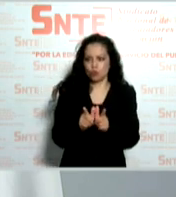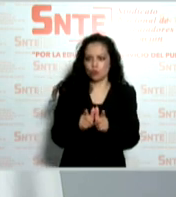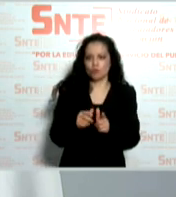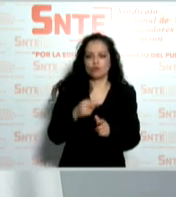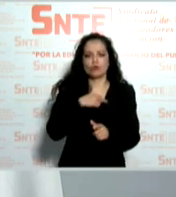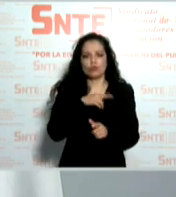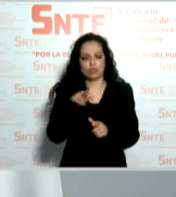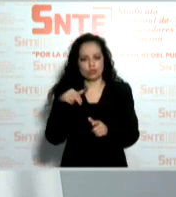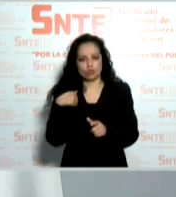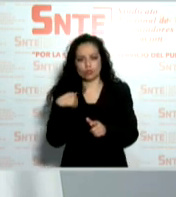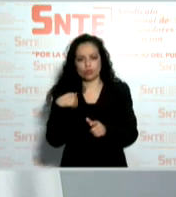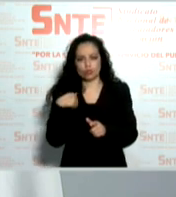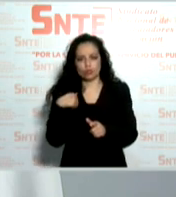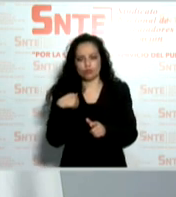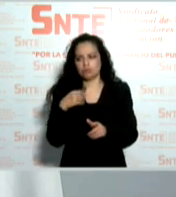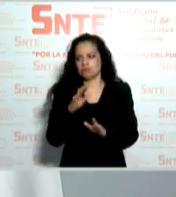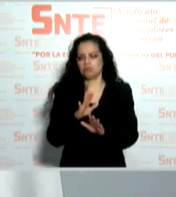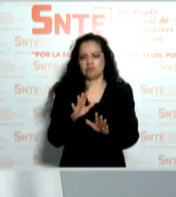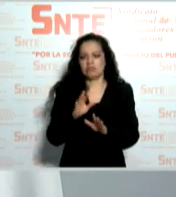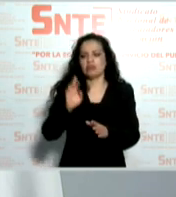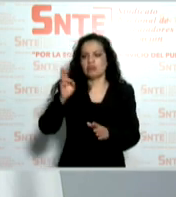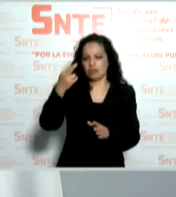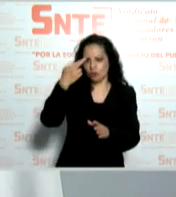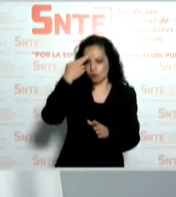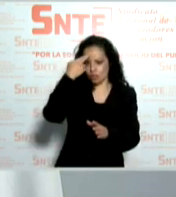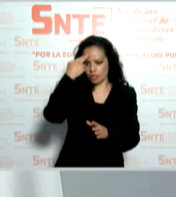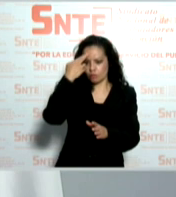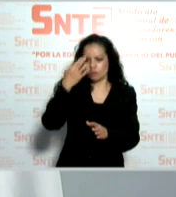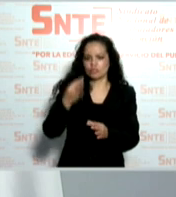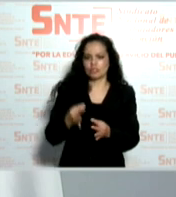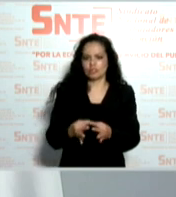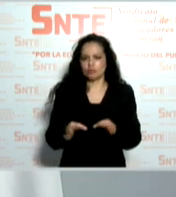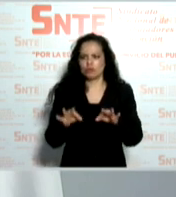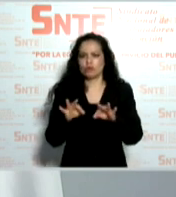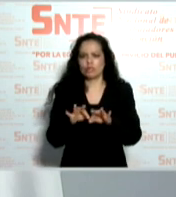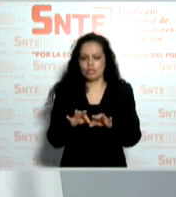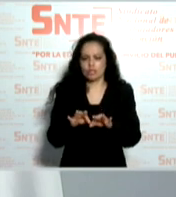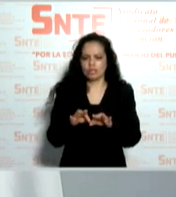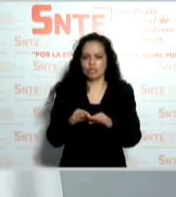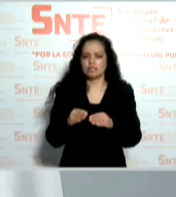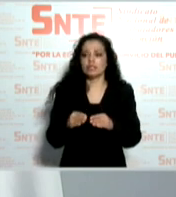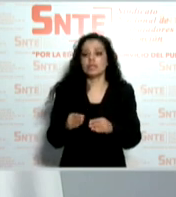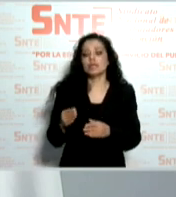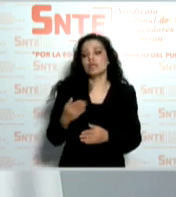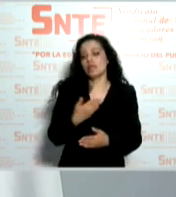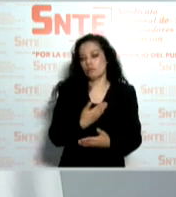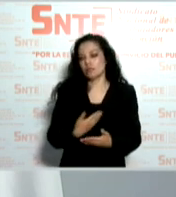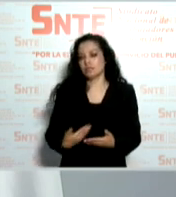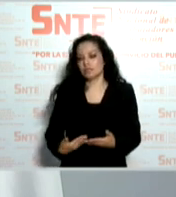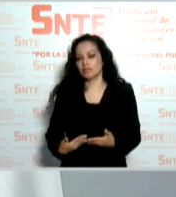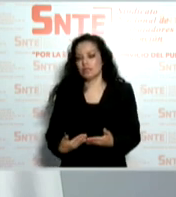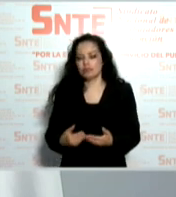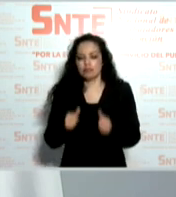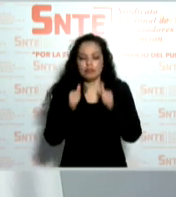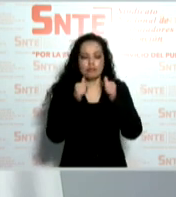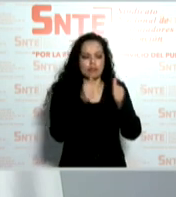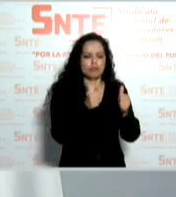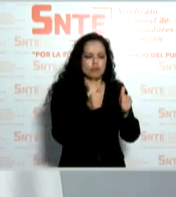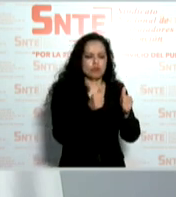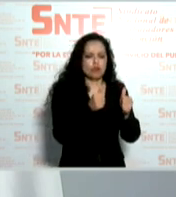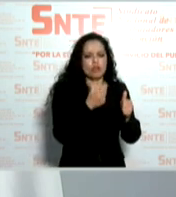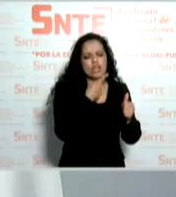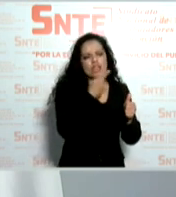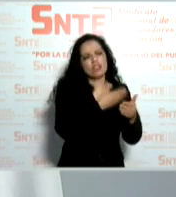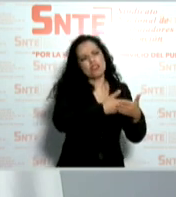porque le encargó, fue sensible el presidente después de la insistencia del sindicato, y le encargó a don Jaime Torres